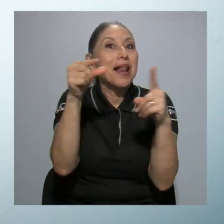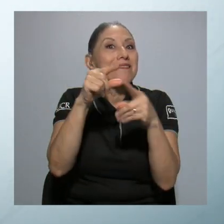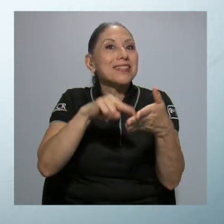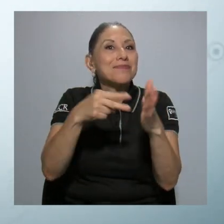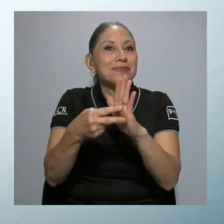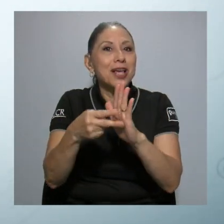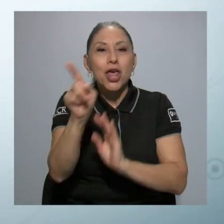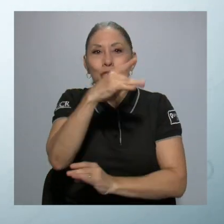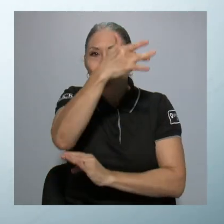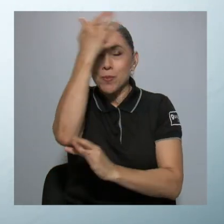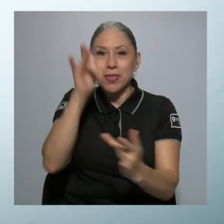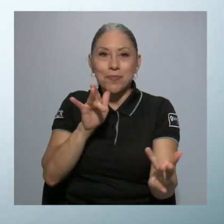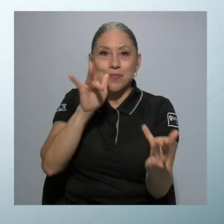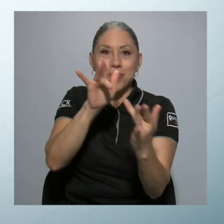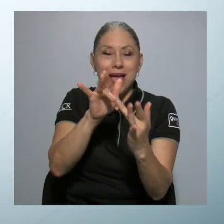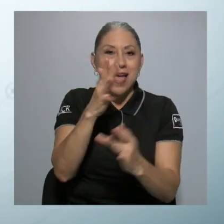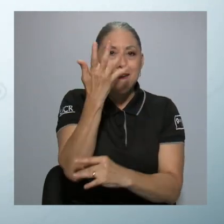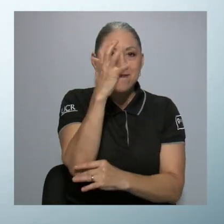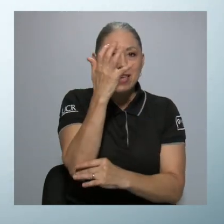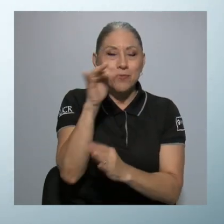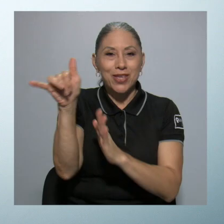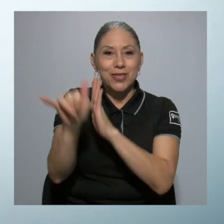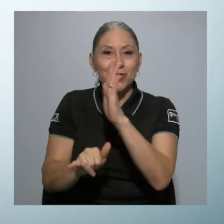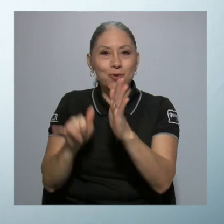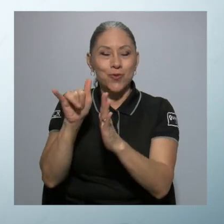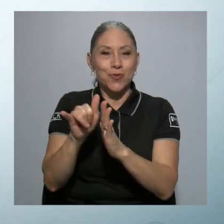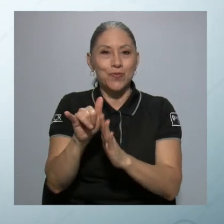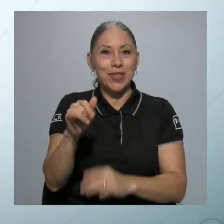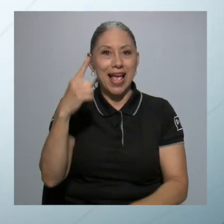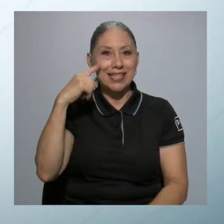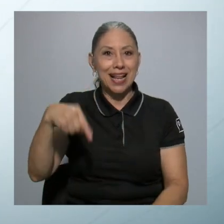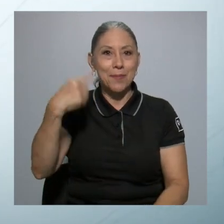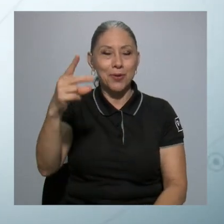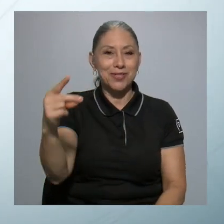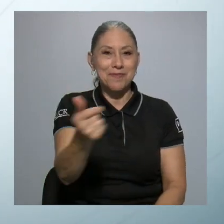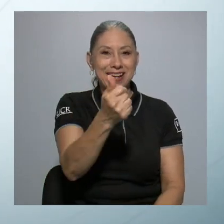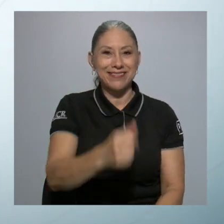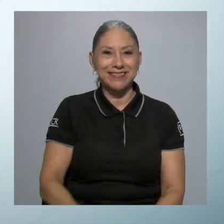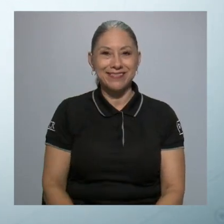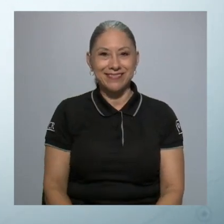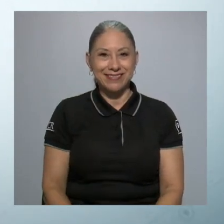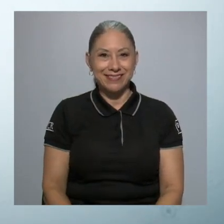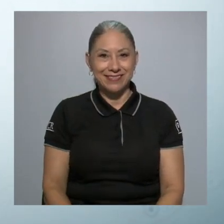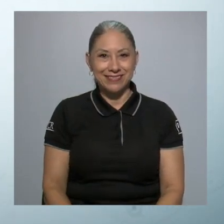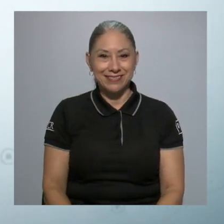más palabras. No olviden visitar nuestras páginas de Facebook y YouTube. Hasta la próxima.